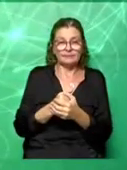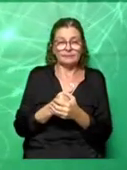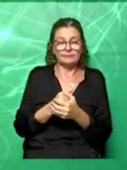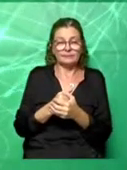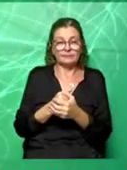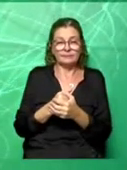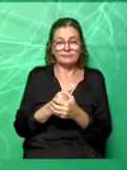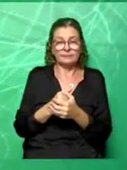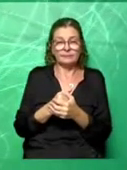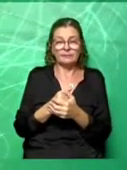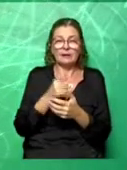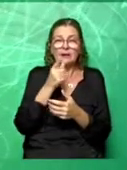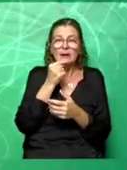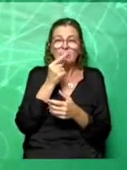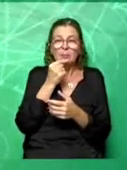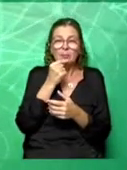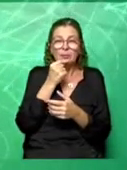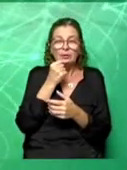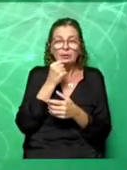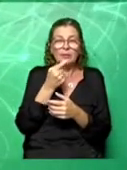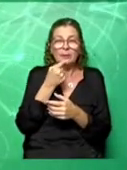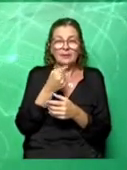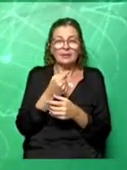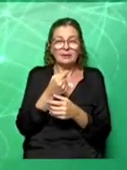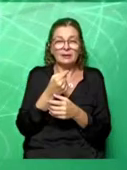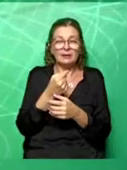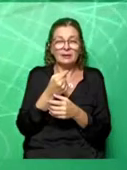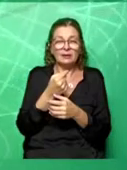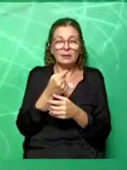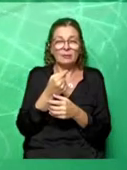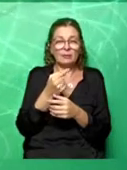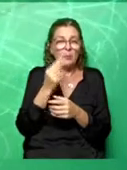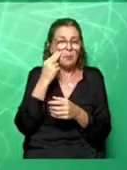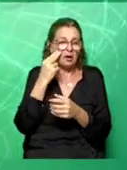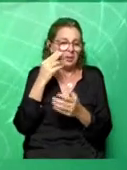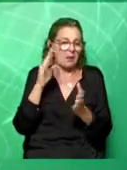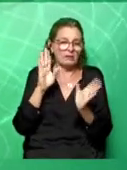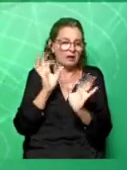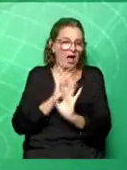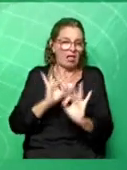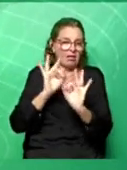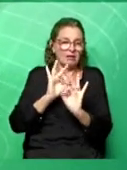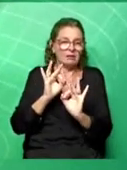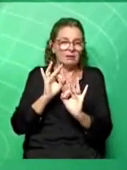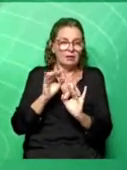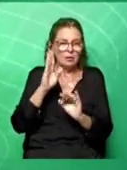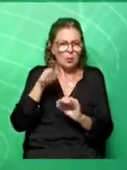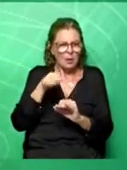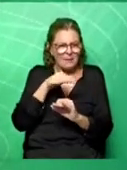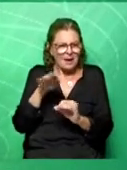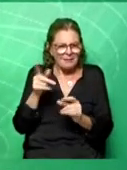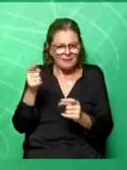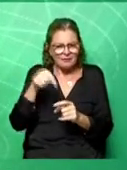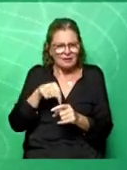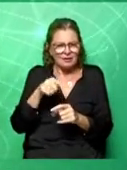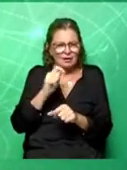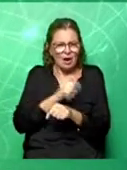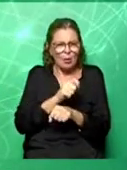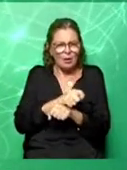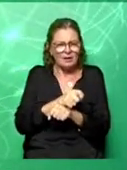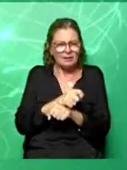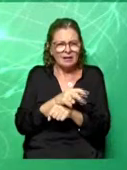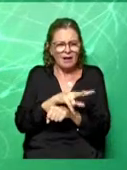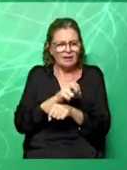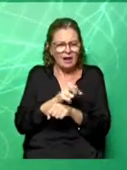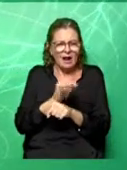La policía no me dejó, me dijo, fue un accidente y más nada. Y nunca más me citaron para nada, ni la jueza, ni la